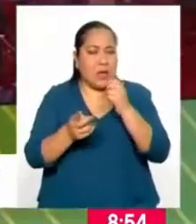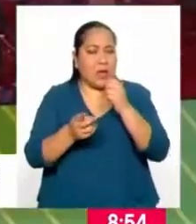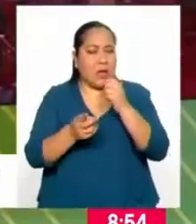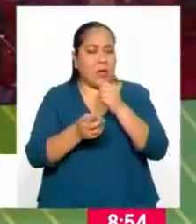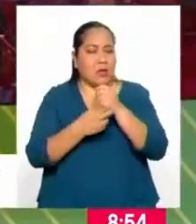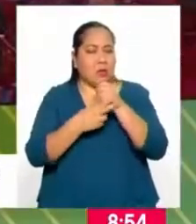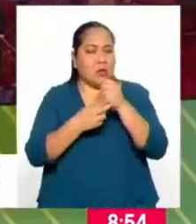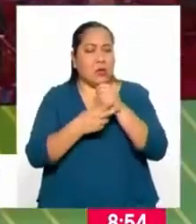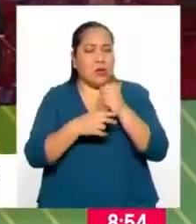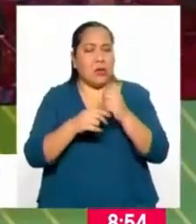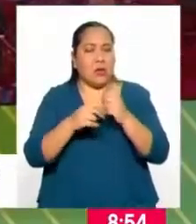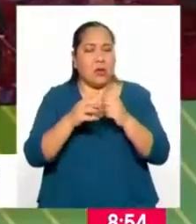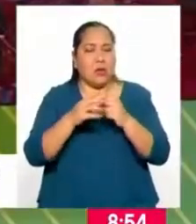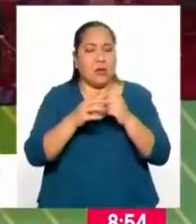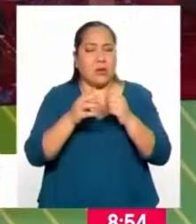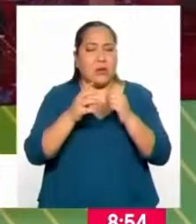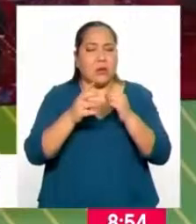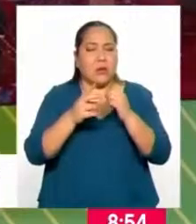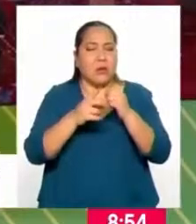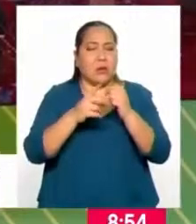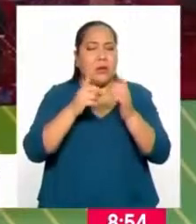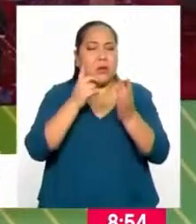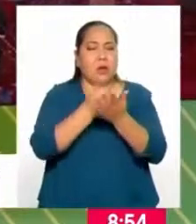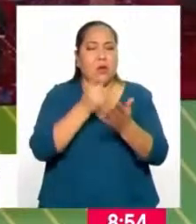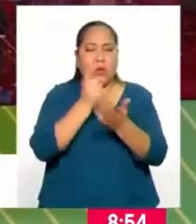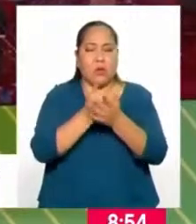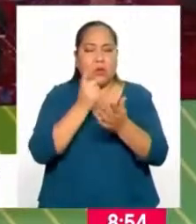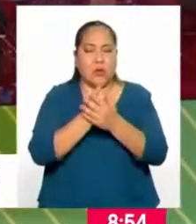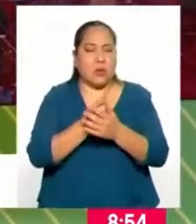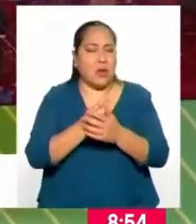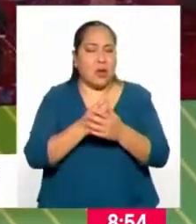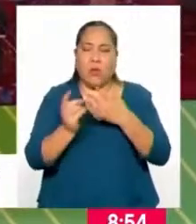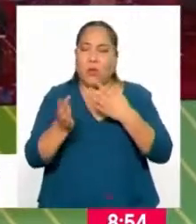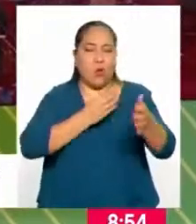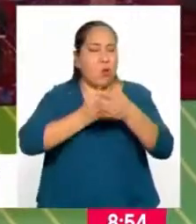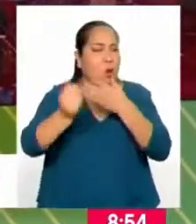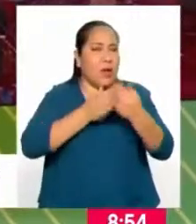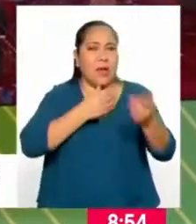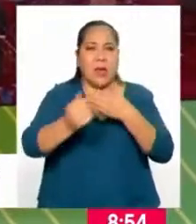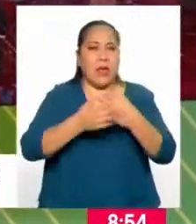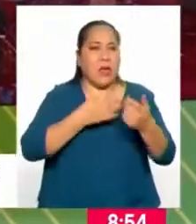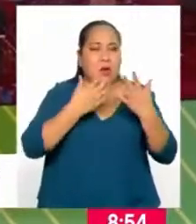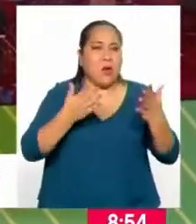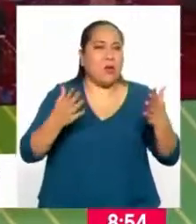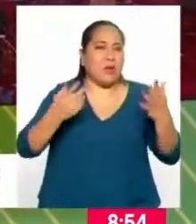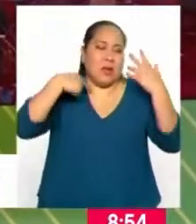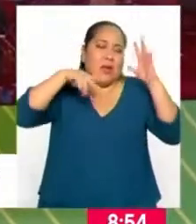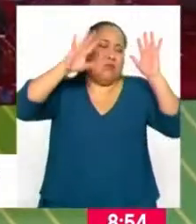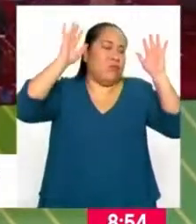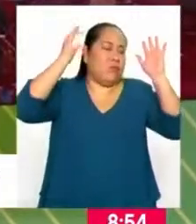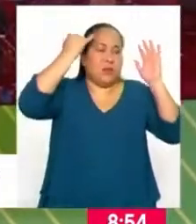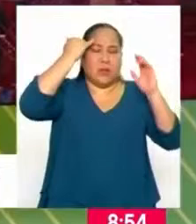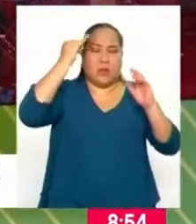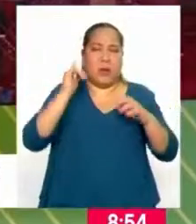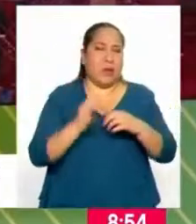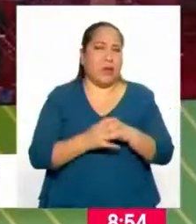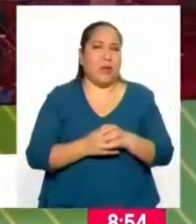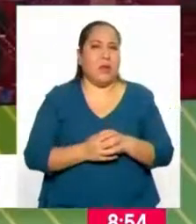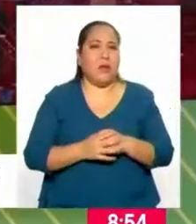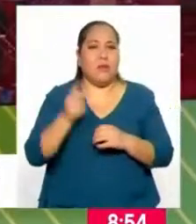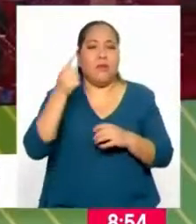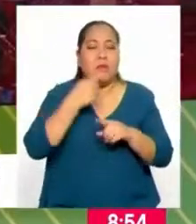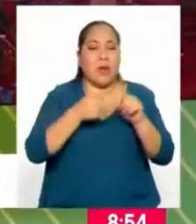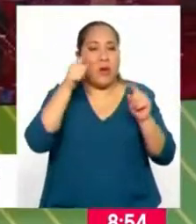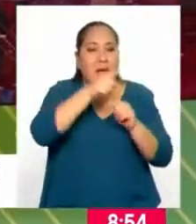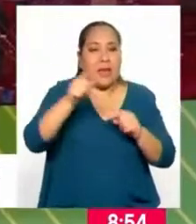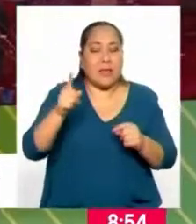denuncia. A lo largo y ancho del Perú vienen denunciando al presidente de la República por cualquier delito que les parezca. Pero que esas